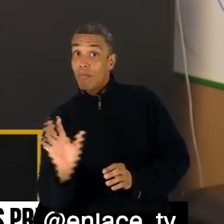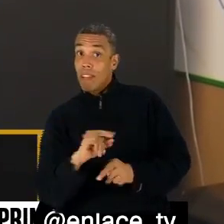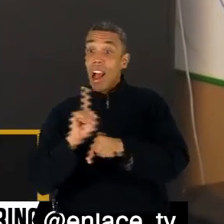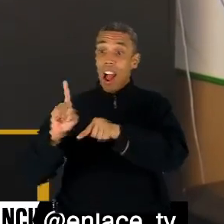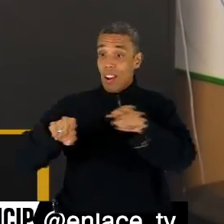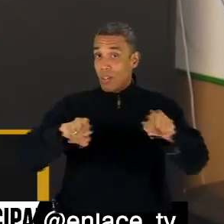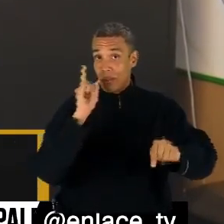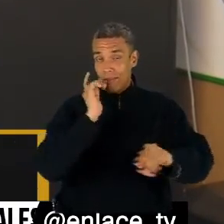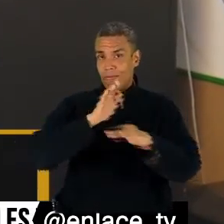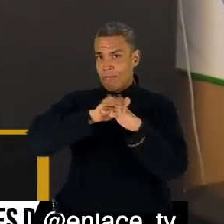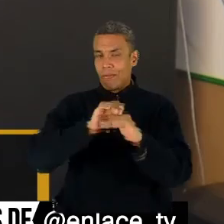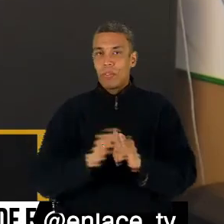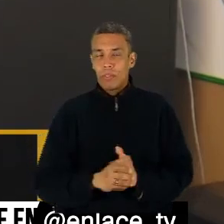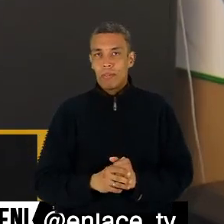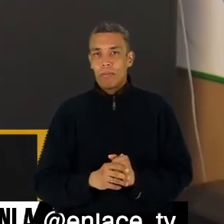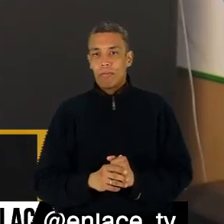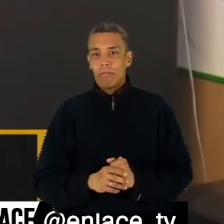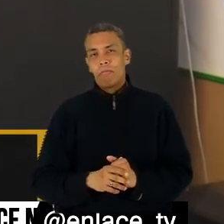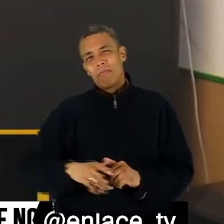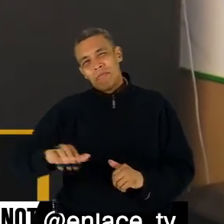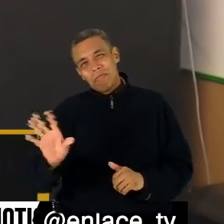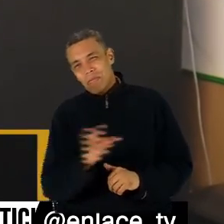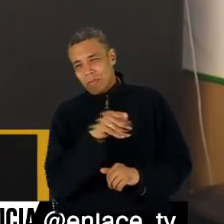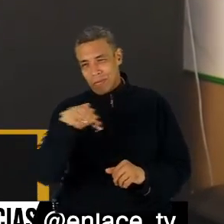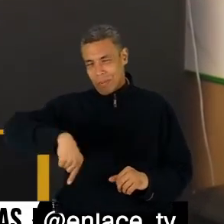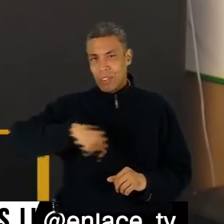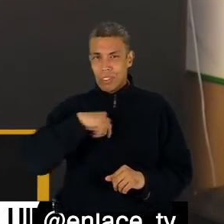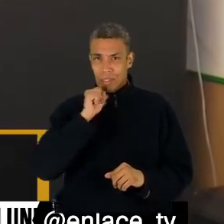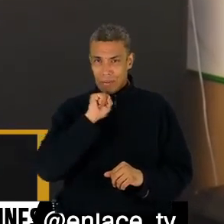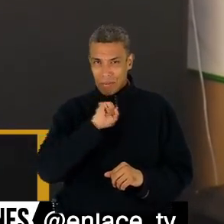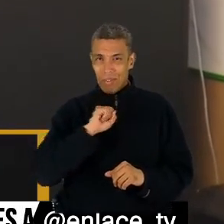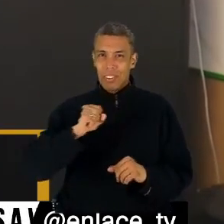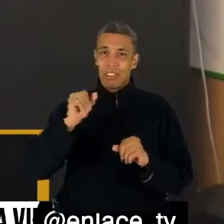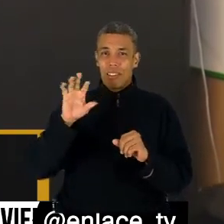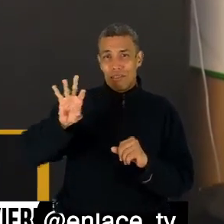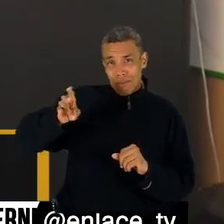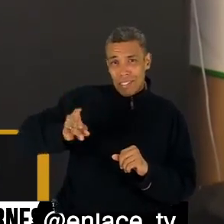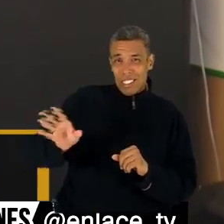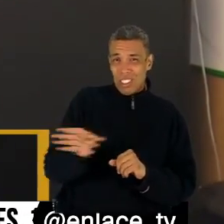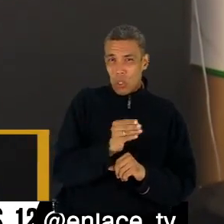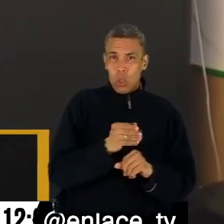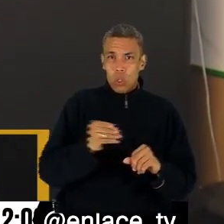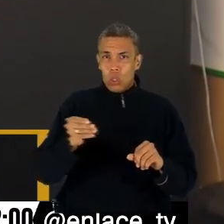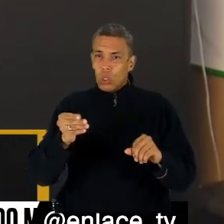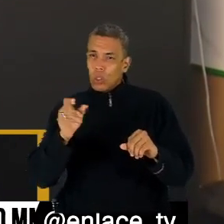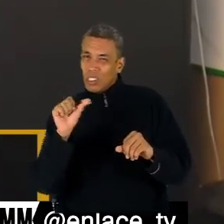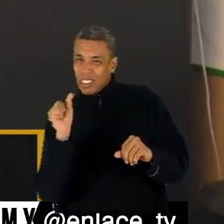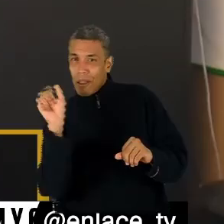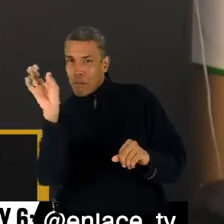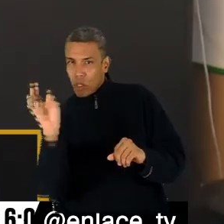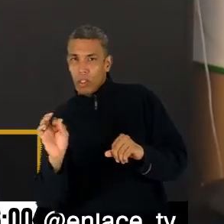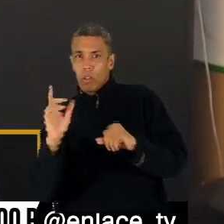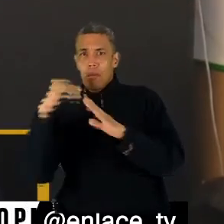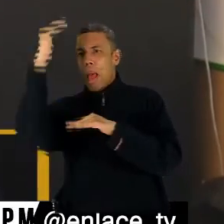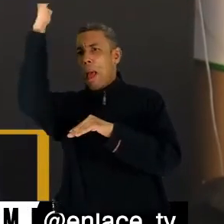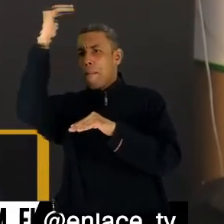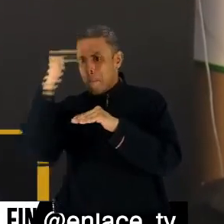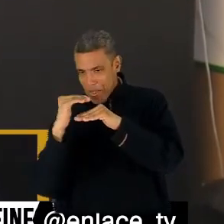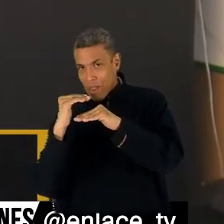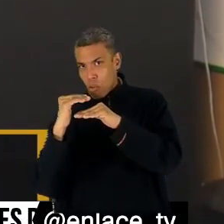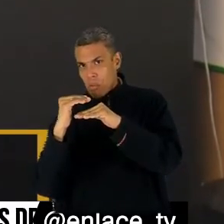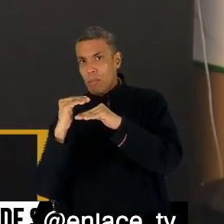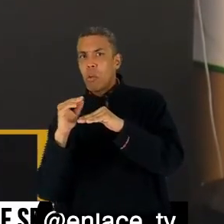asegurado es que mínimo todo el almacén y todos los productos del almacén están con el 10%, pero hay muchas referencias que están fluctuando